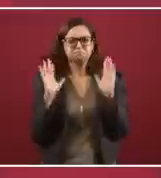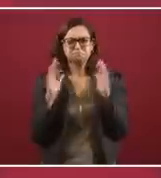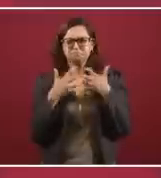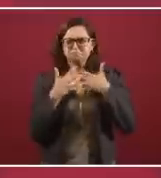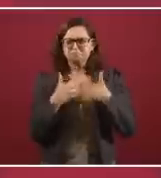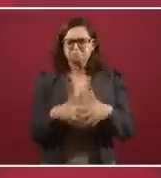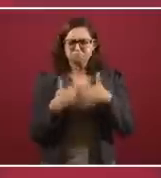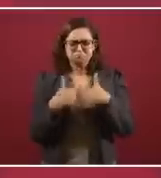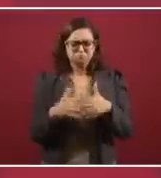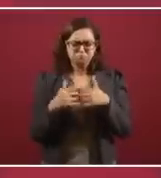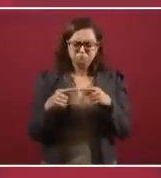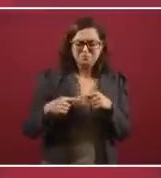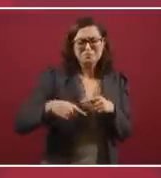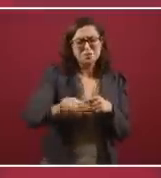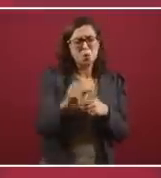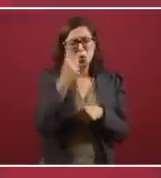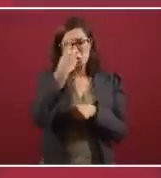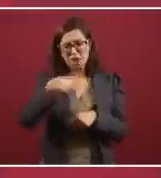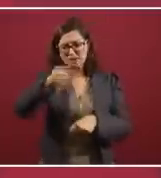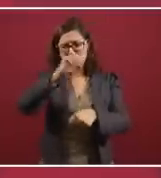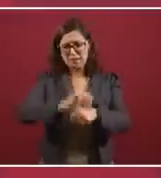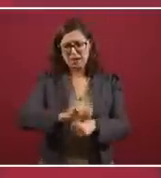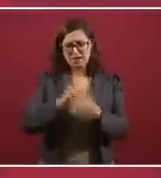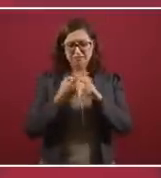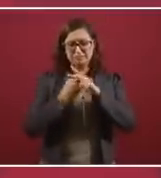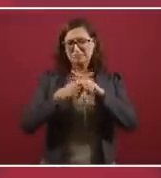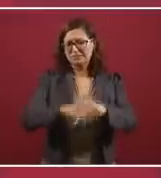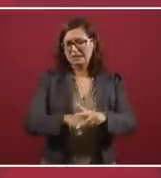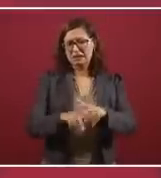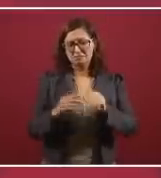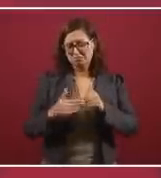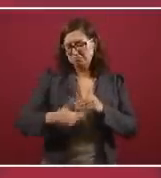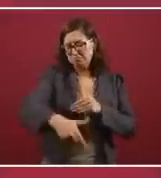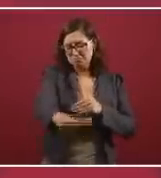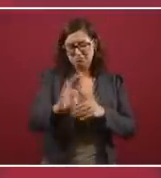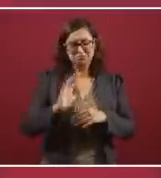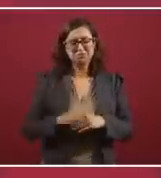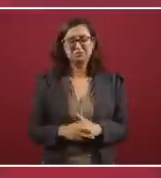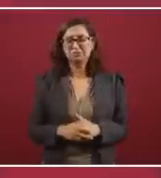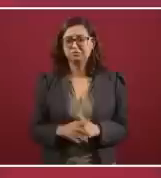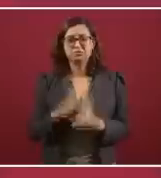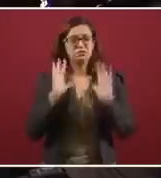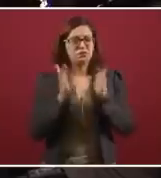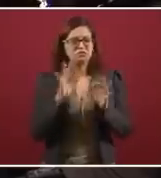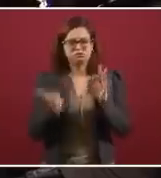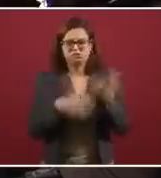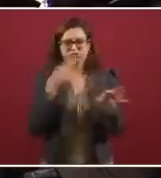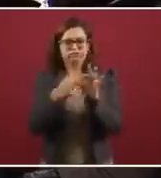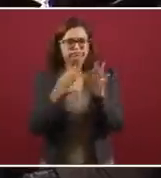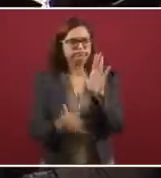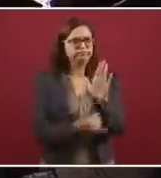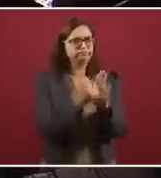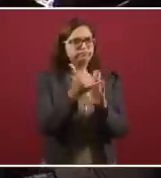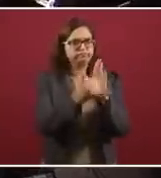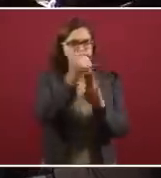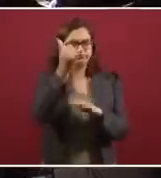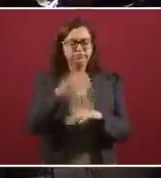en una semana, cuando mucho, ya está terminado.